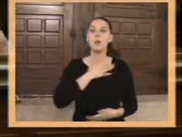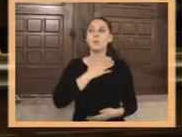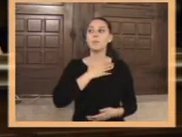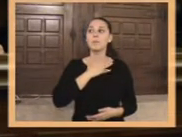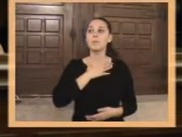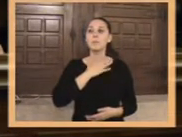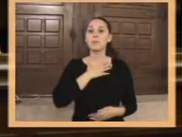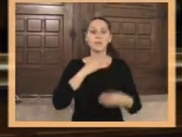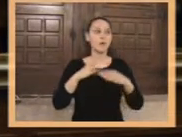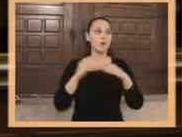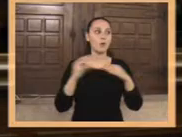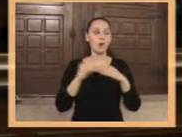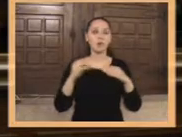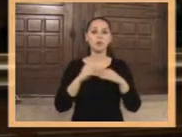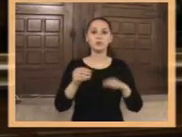o al uso